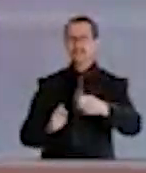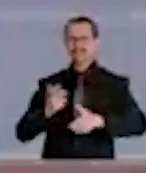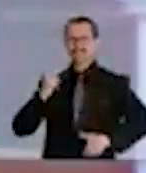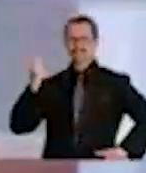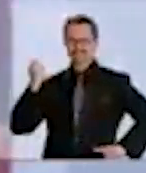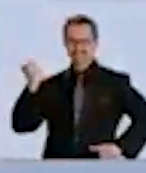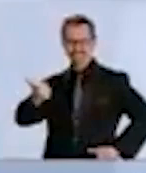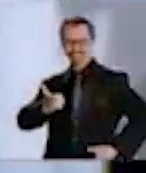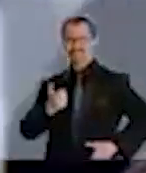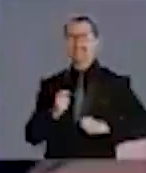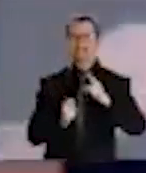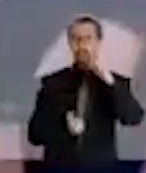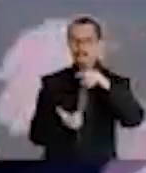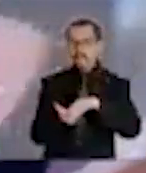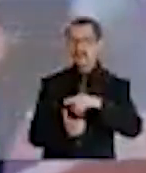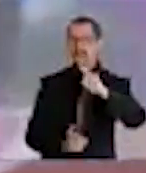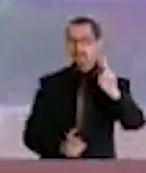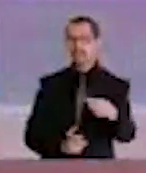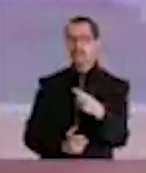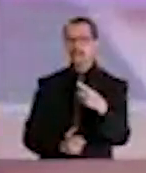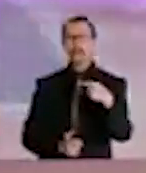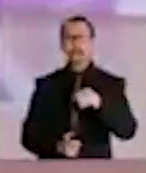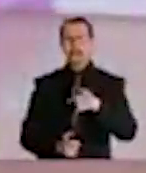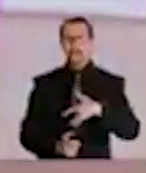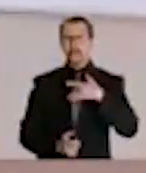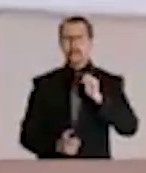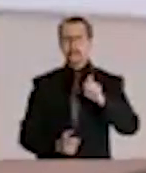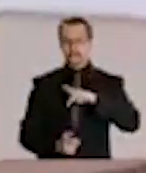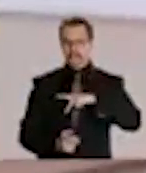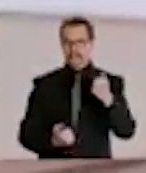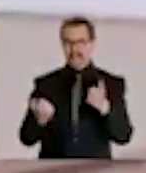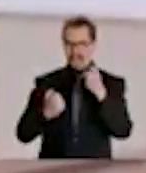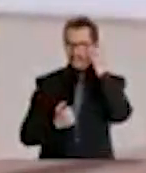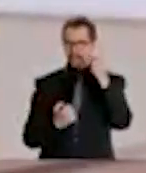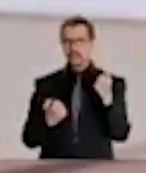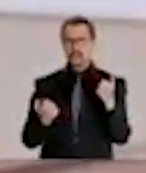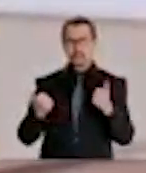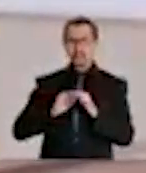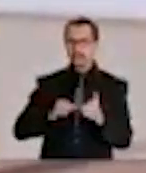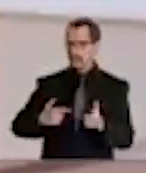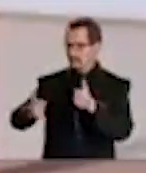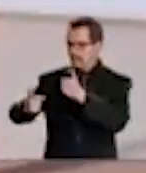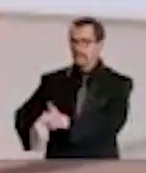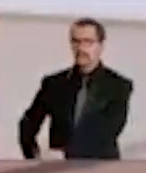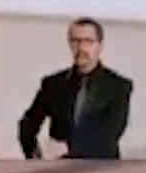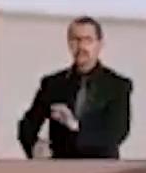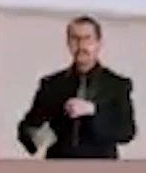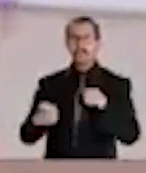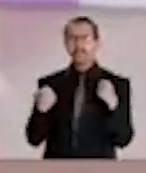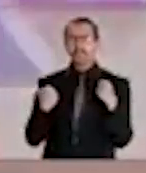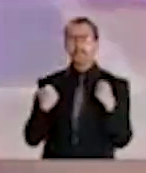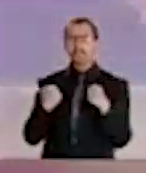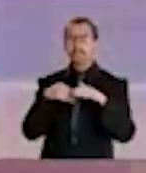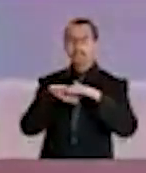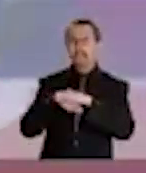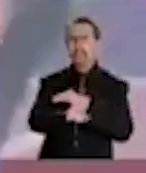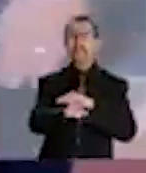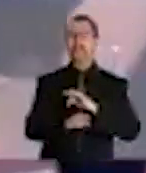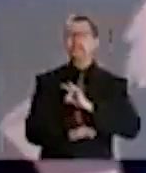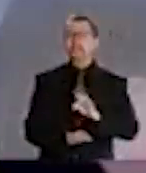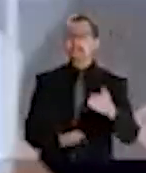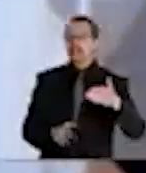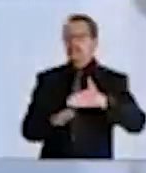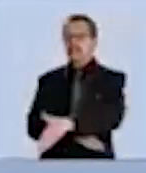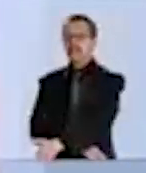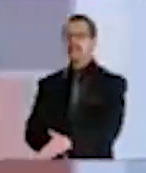vehículo particular y cruzar por la aduana no tenemos un protocolo de armas en las aduanas no tenemos manera hoy